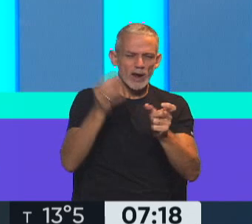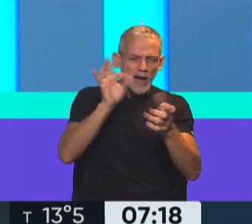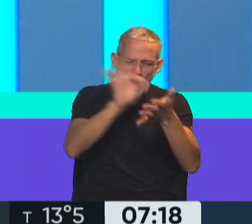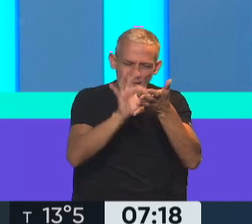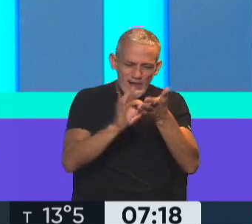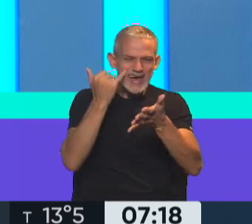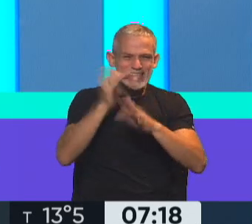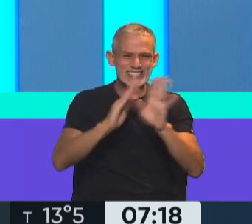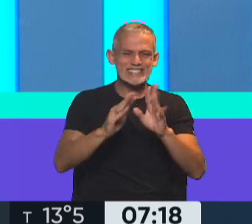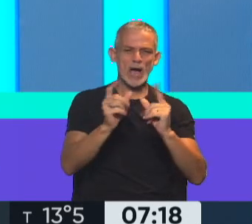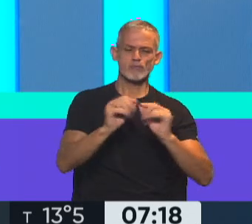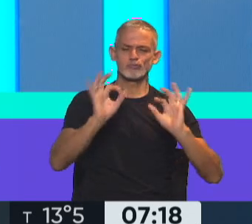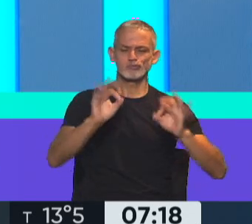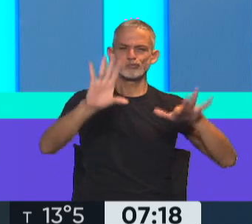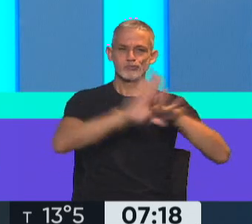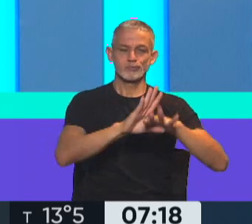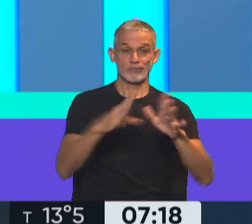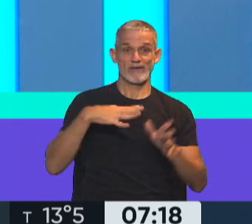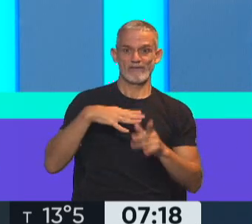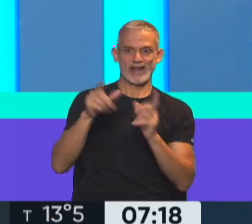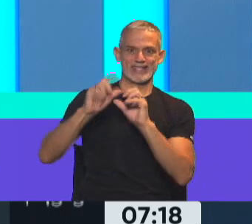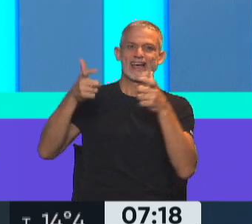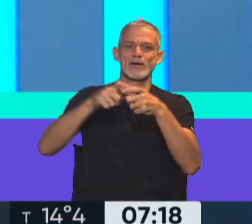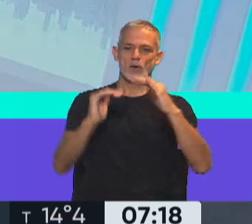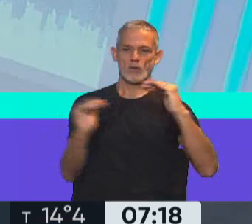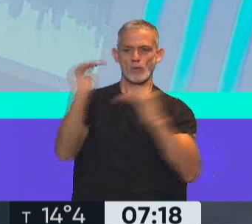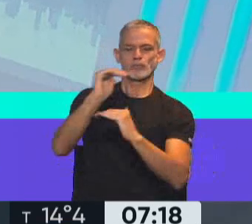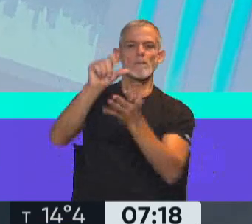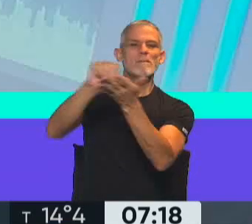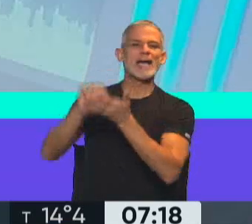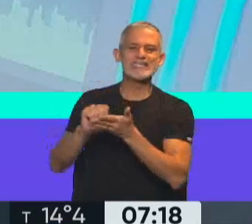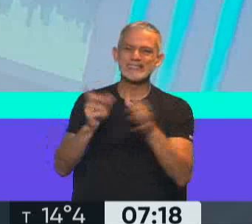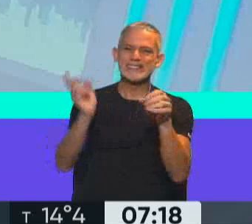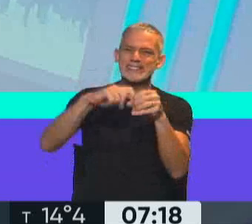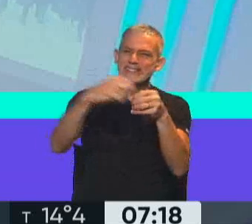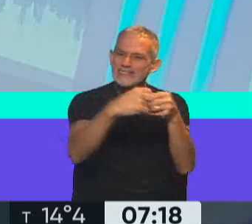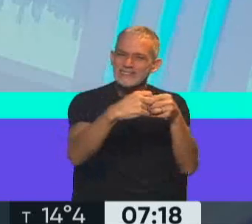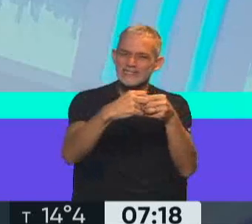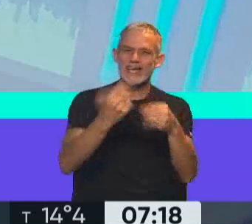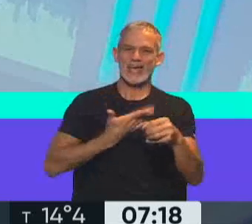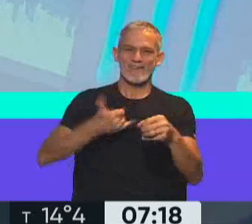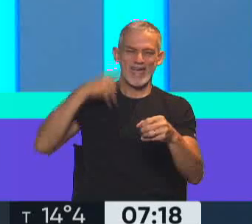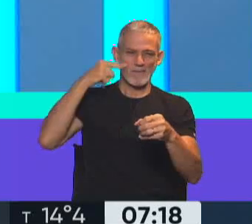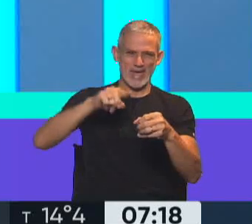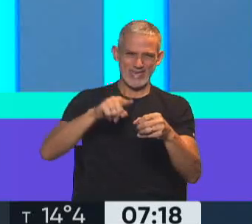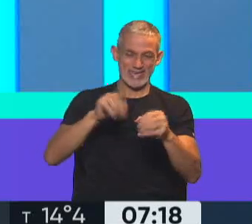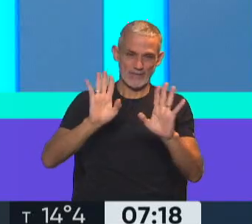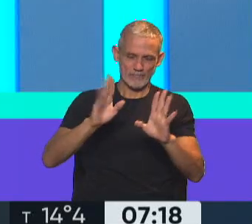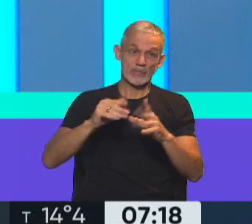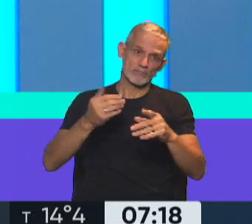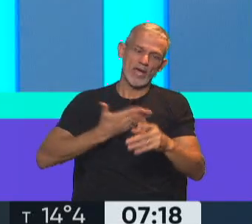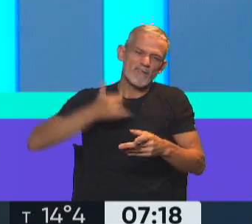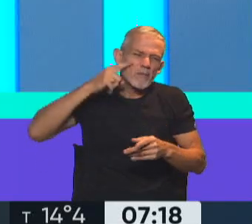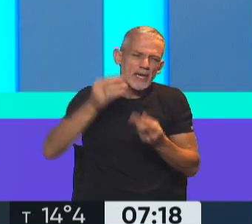los números finales, pero después tenés el board, que son los países que están detrás del Fondo Monetario. Recordemos que el Fondo